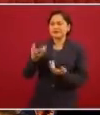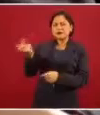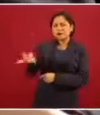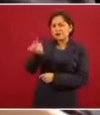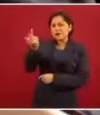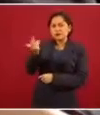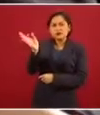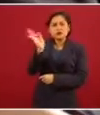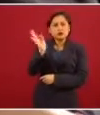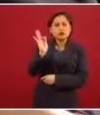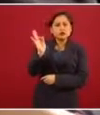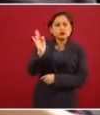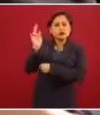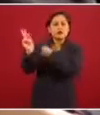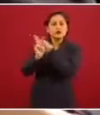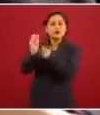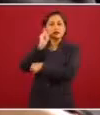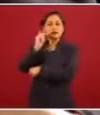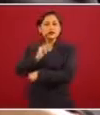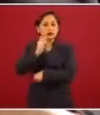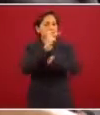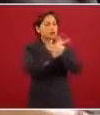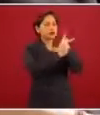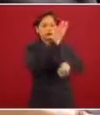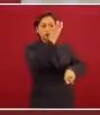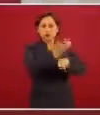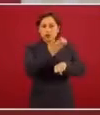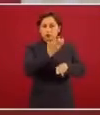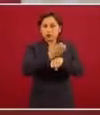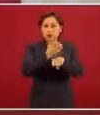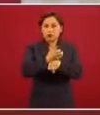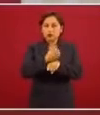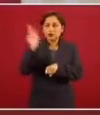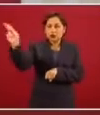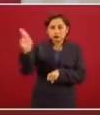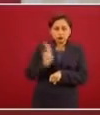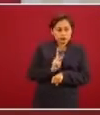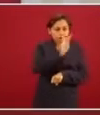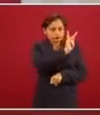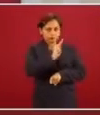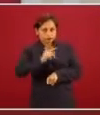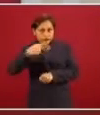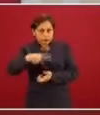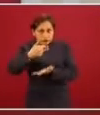de Italia o de Estados Unidos? Yo espero que no. Es una situación que